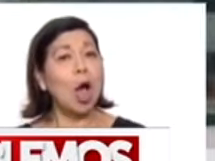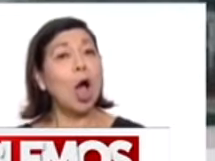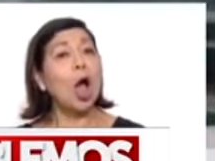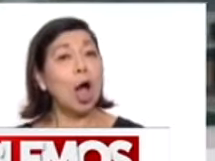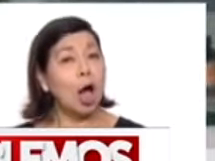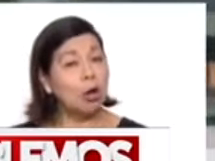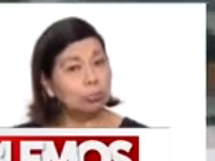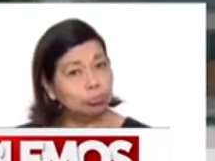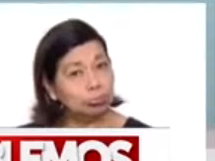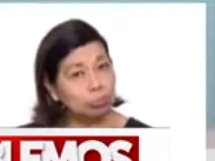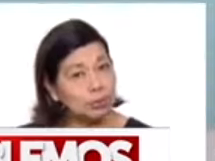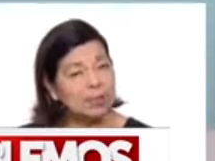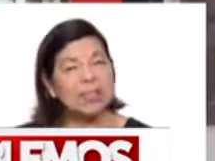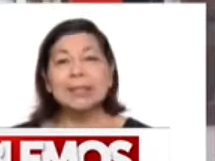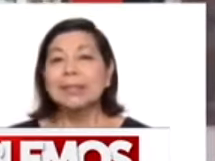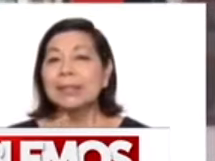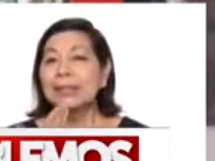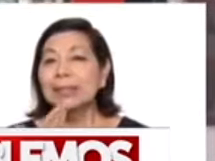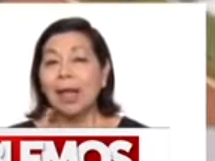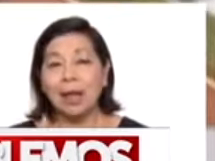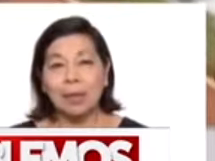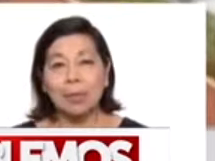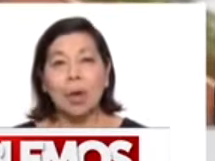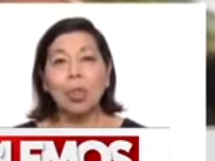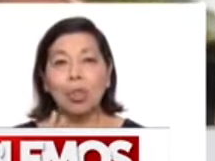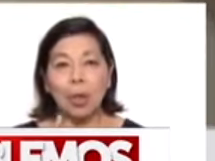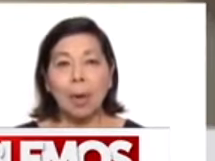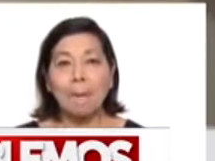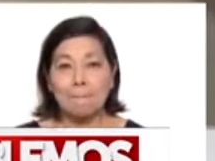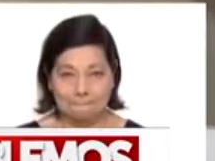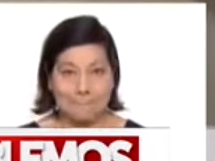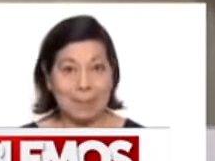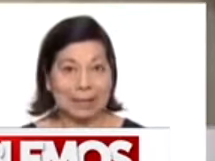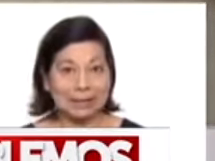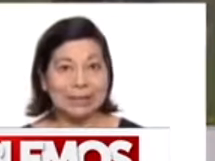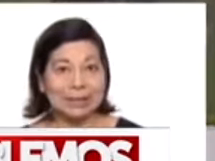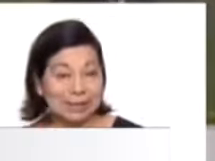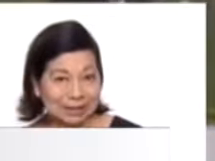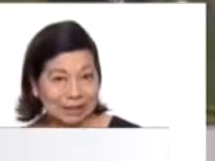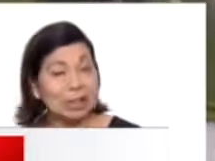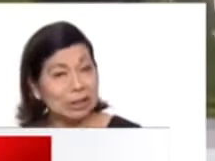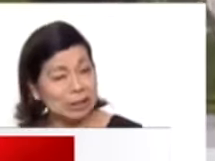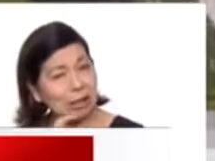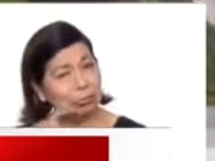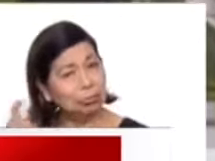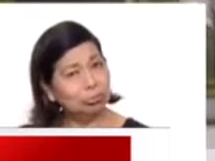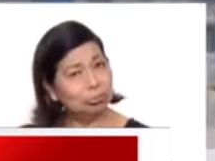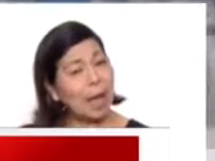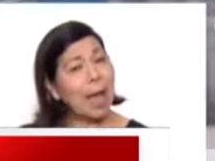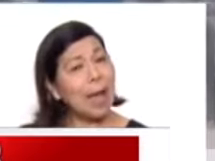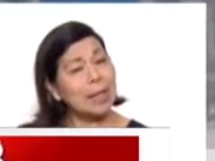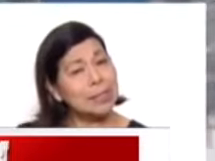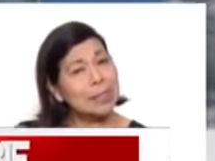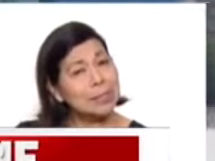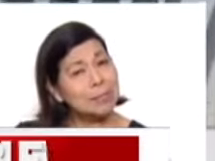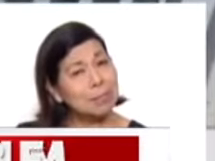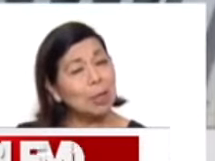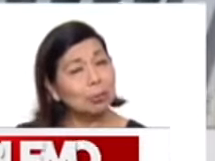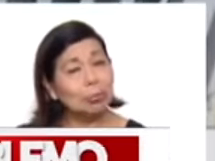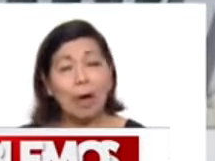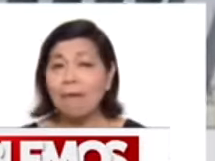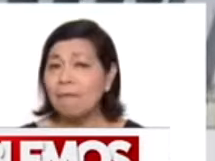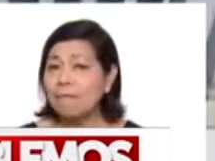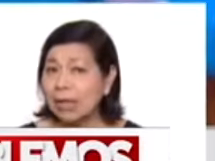gobierno central estará puesto en Lima 2027. Si necesitamos legislación especial para